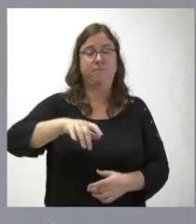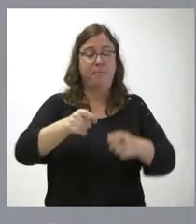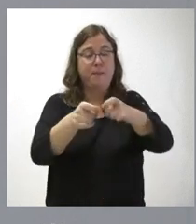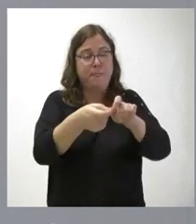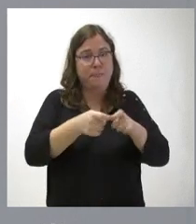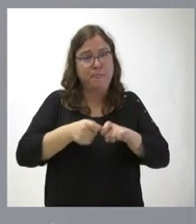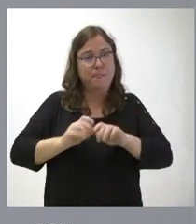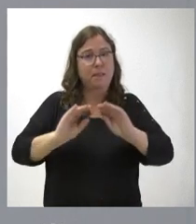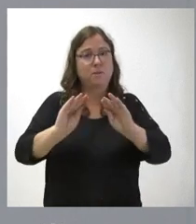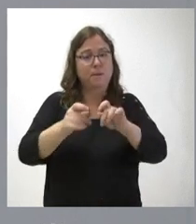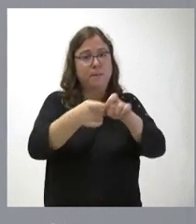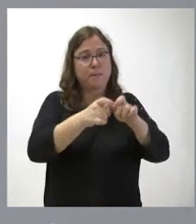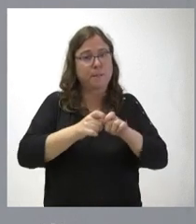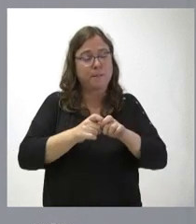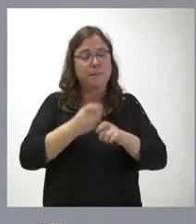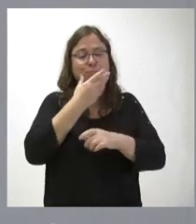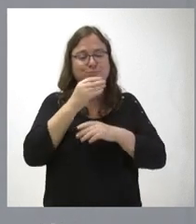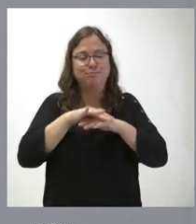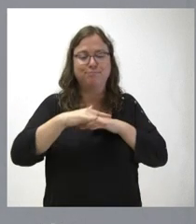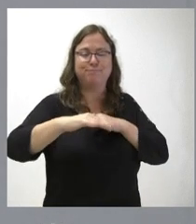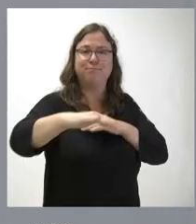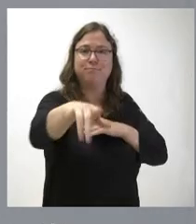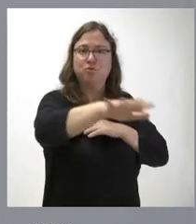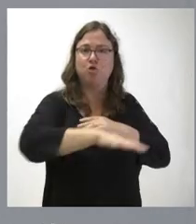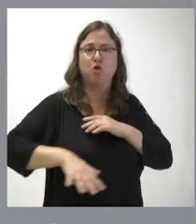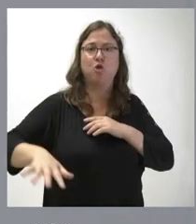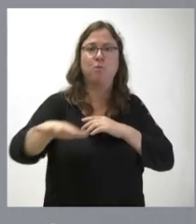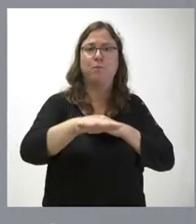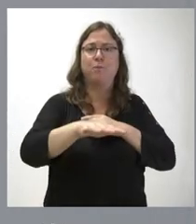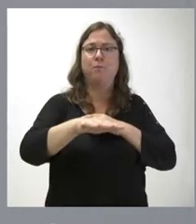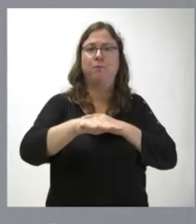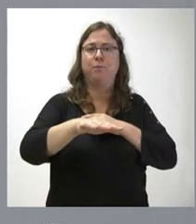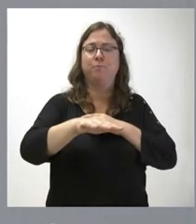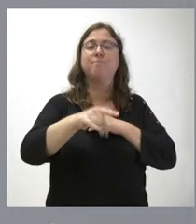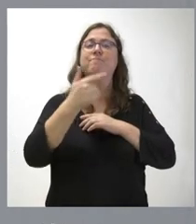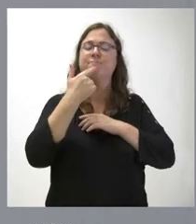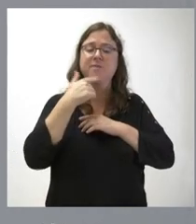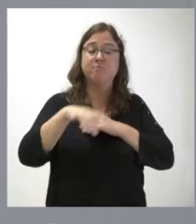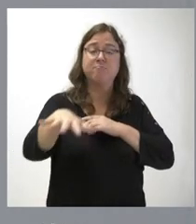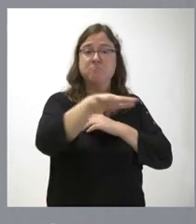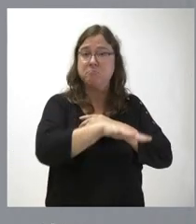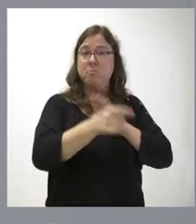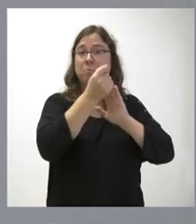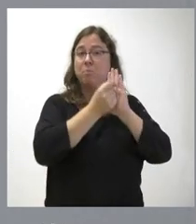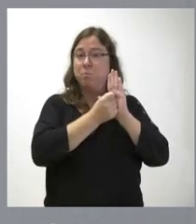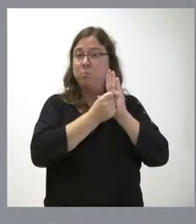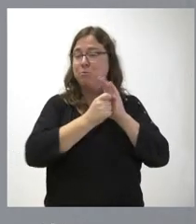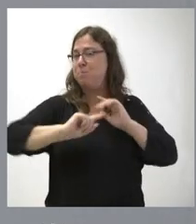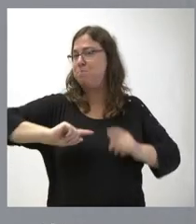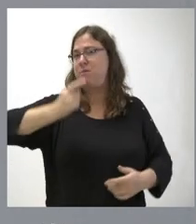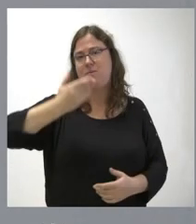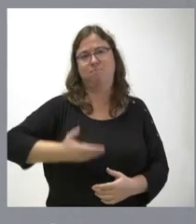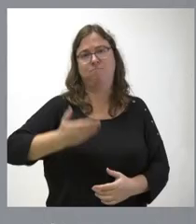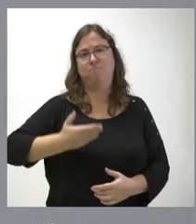mosaicos que decoran gran parte de las estancias permiten valorar este yacimiento entre los conjuntos más señalados y